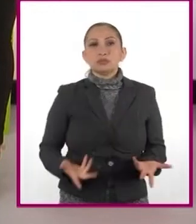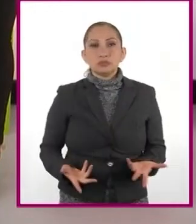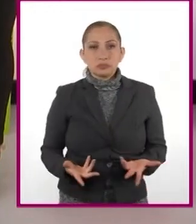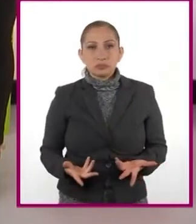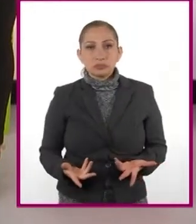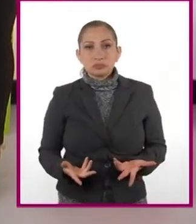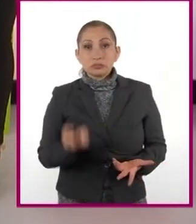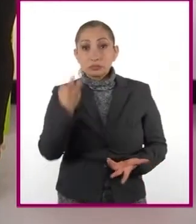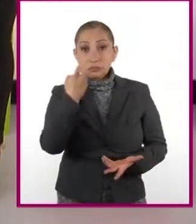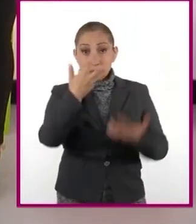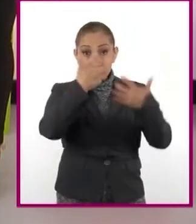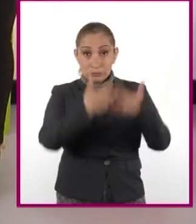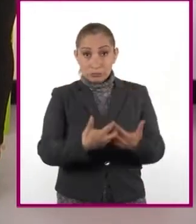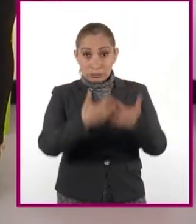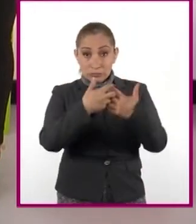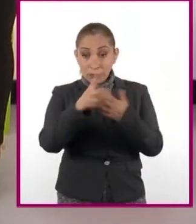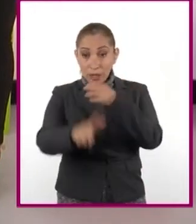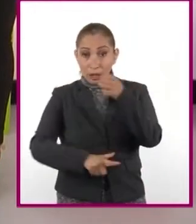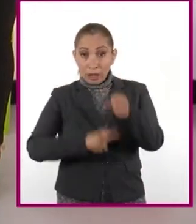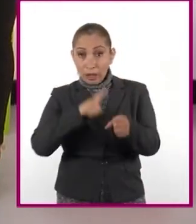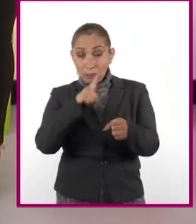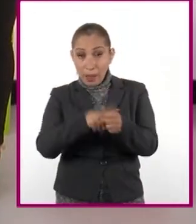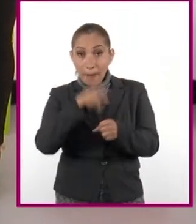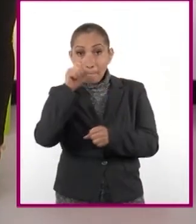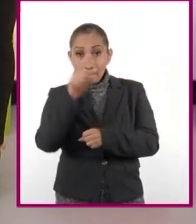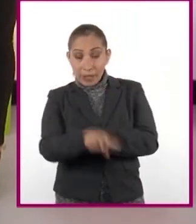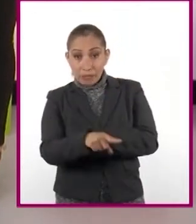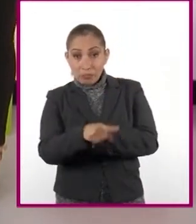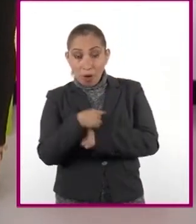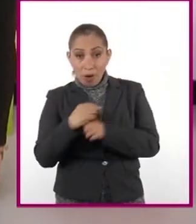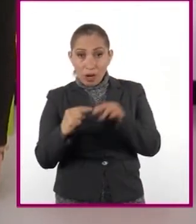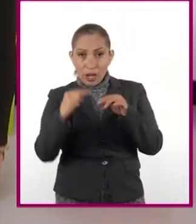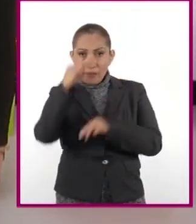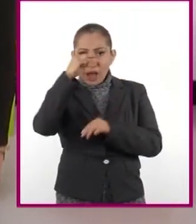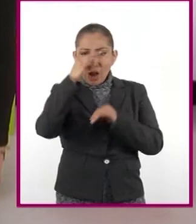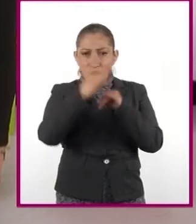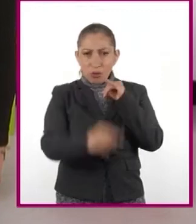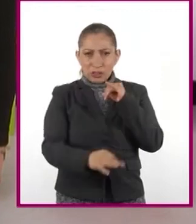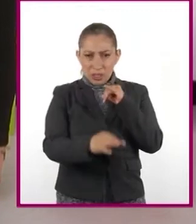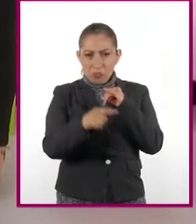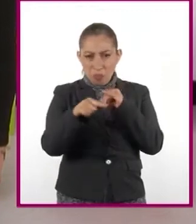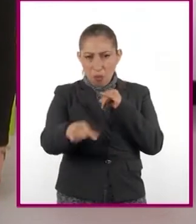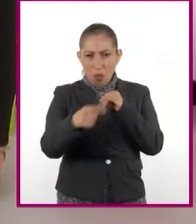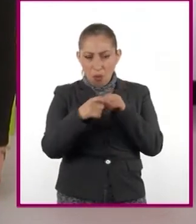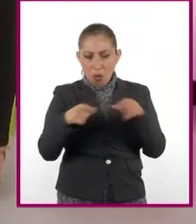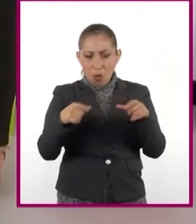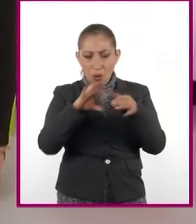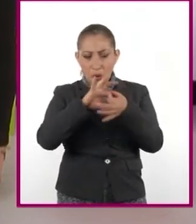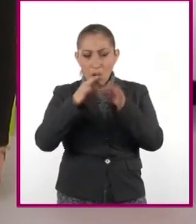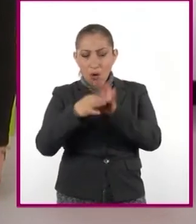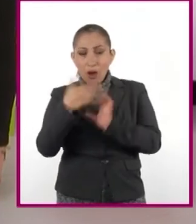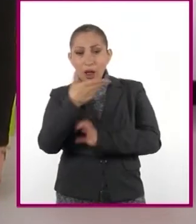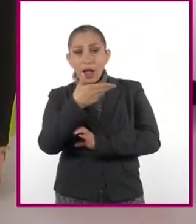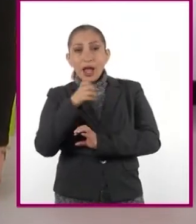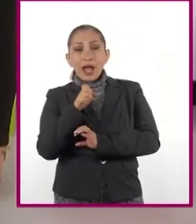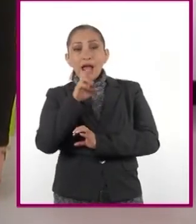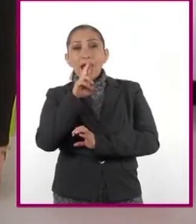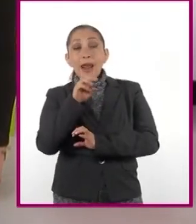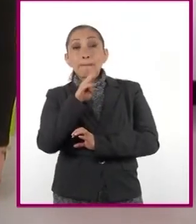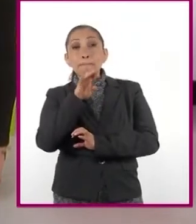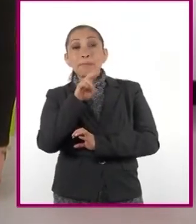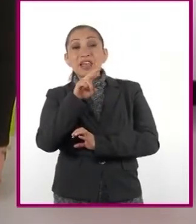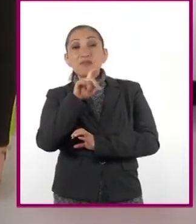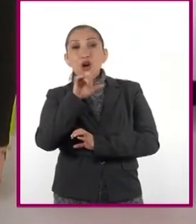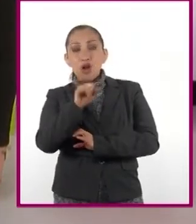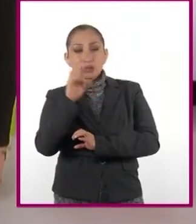Al proceso por el cual los animales que están en el nivel más bajo de la cadena alimenticia, los herbívoros, terminan